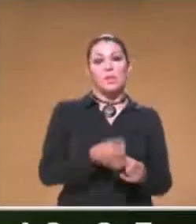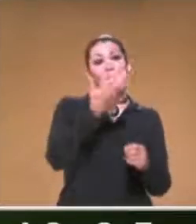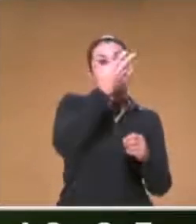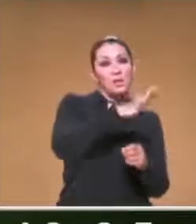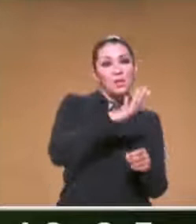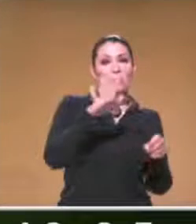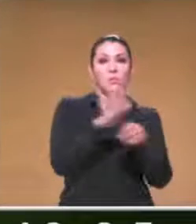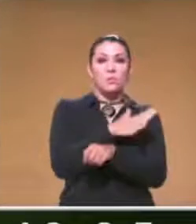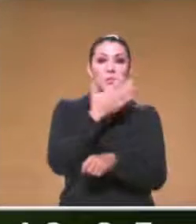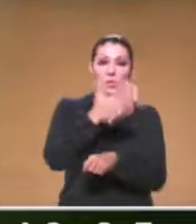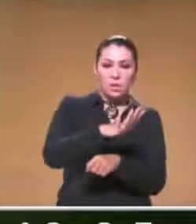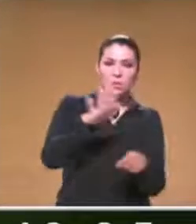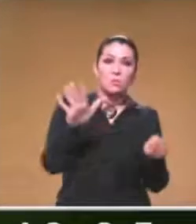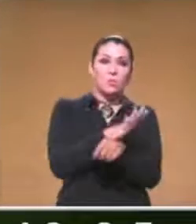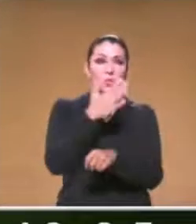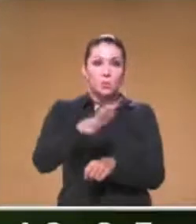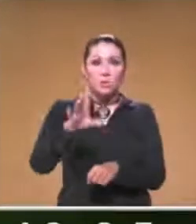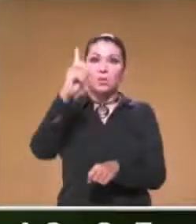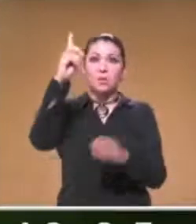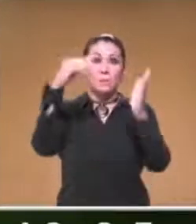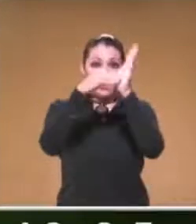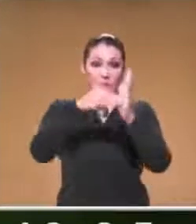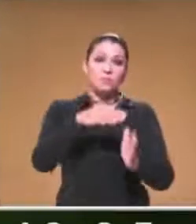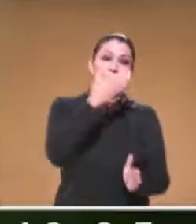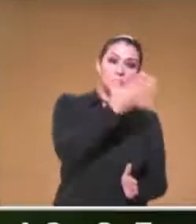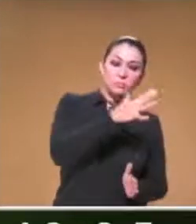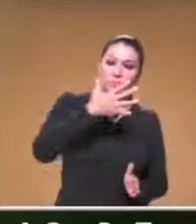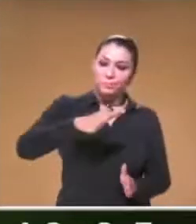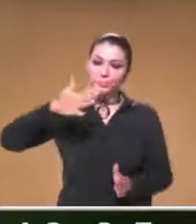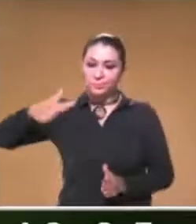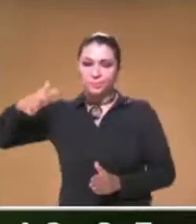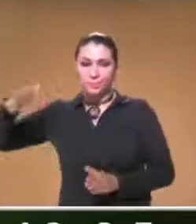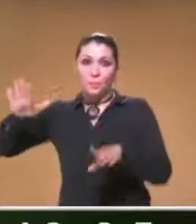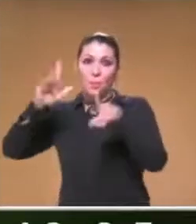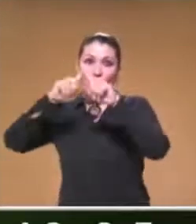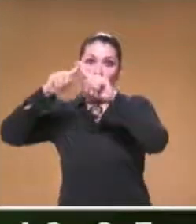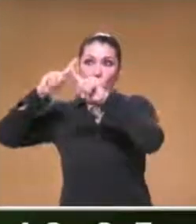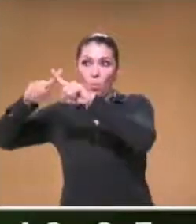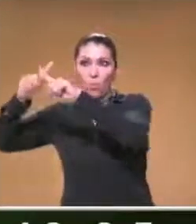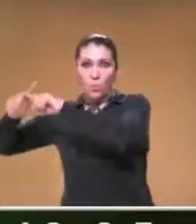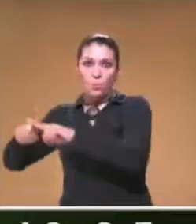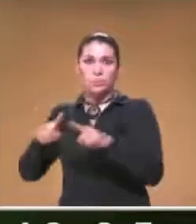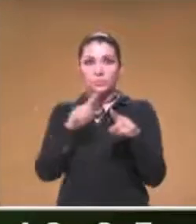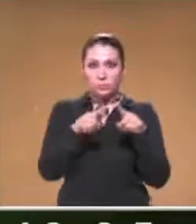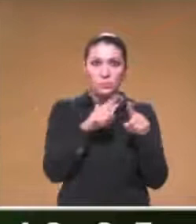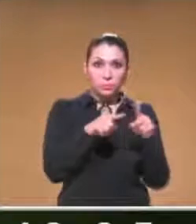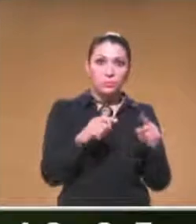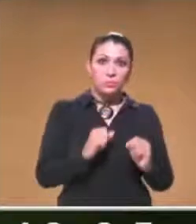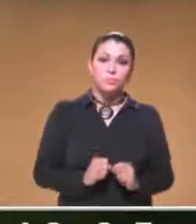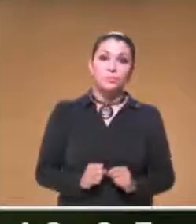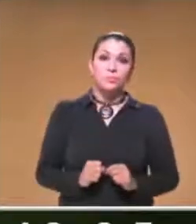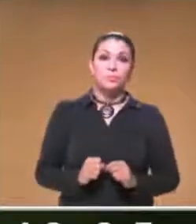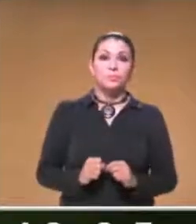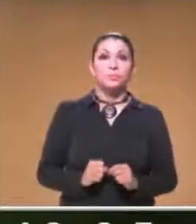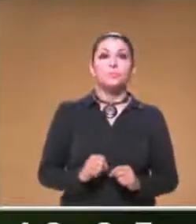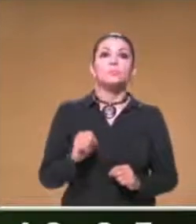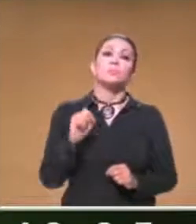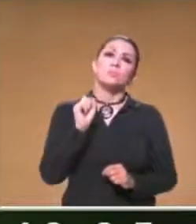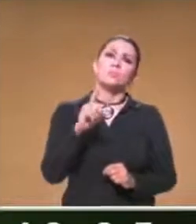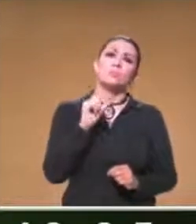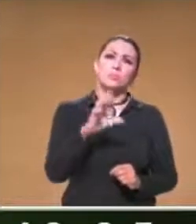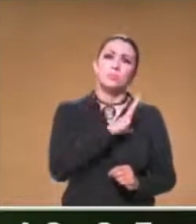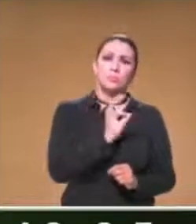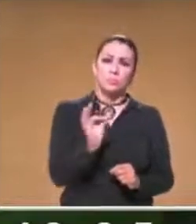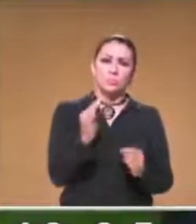1000 y así sucesivamente nos podemos ir. Entonces, esas son las potencias de 10. Ahora también podemos escribirlo en forma